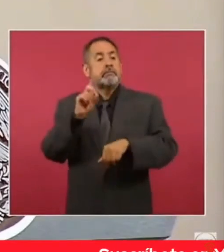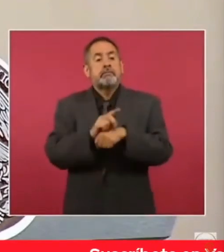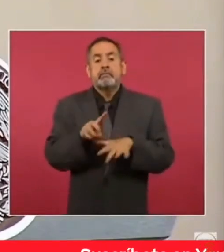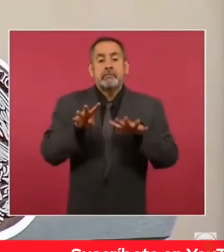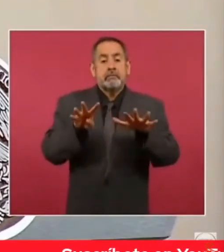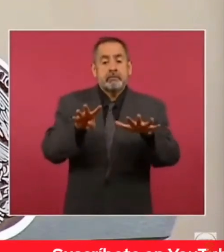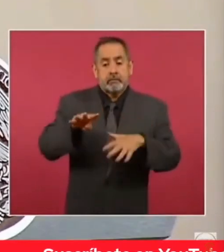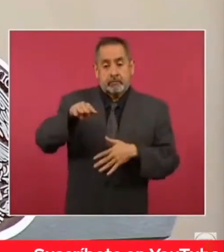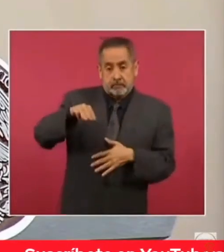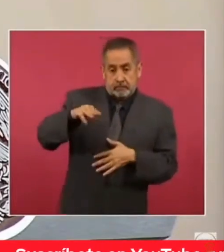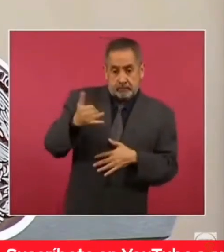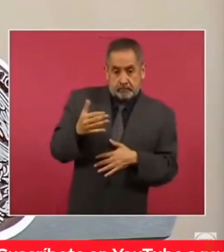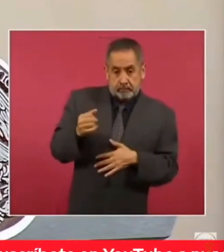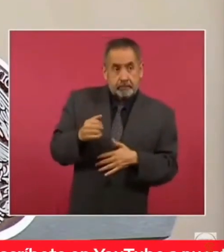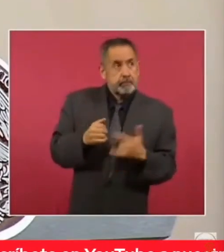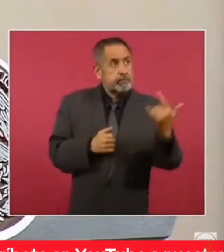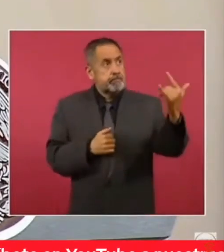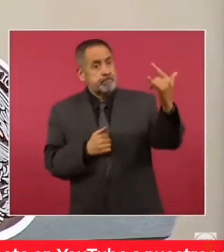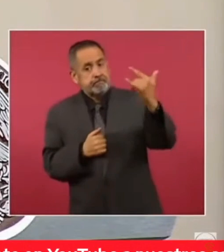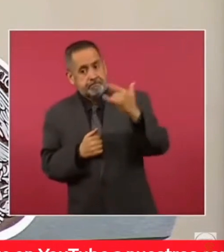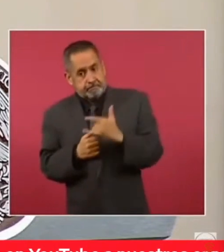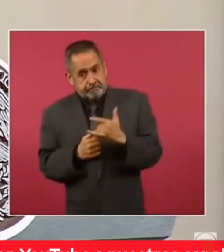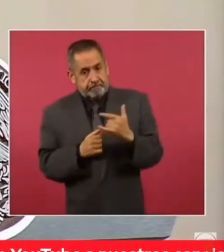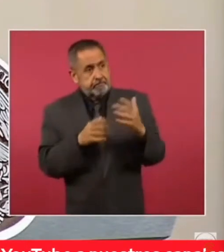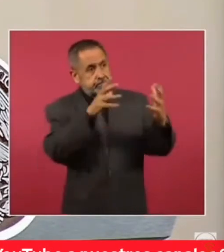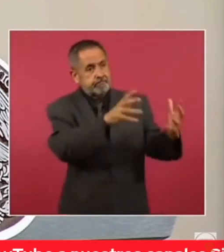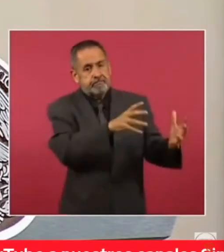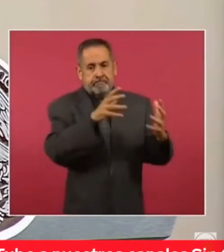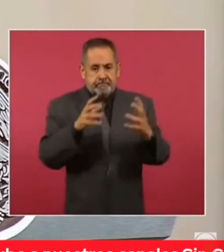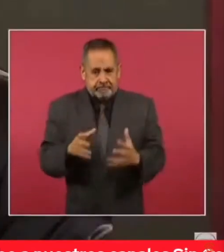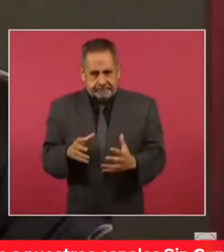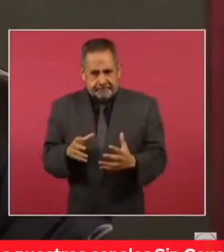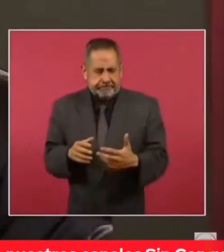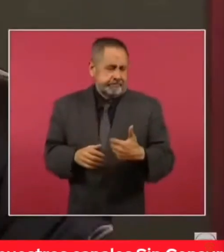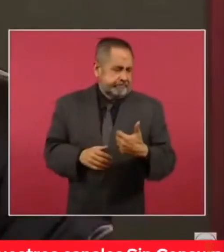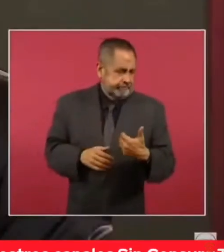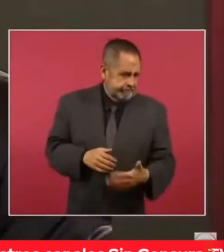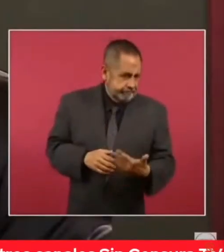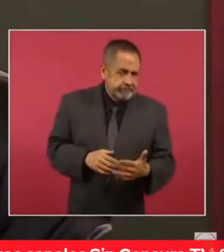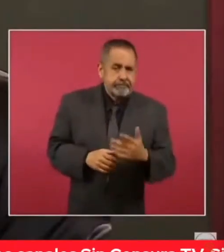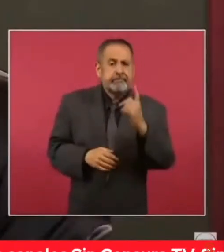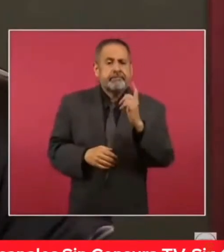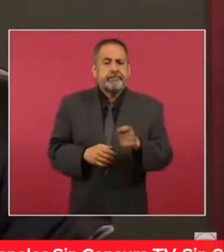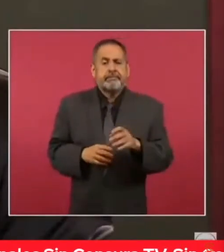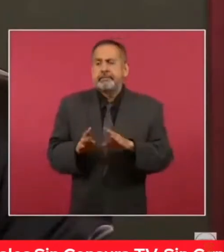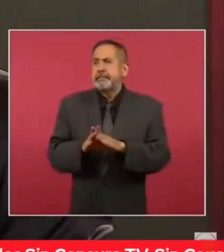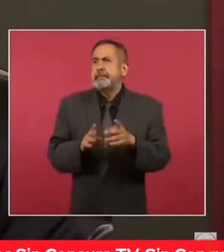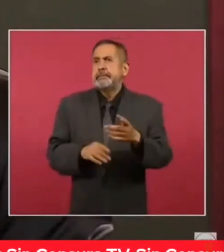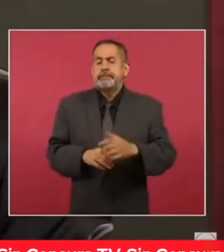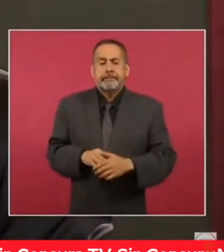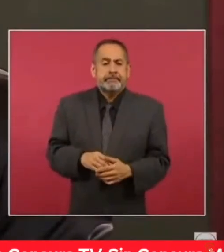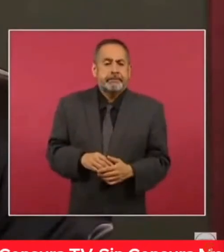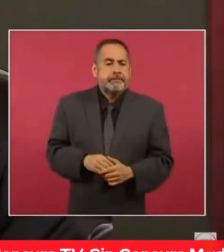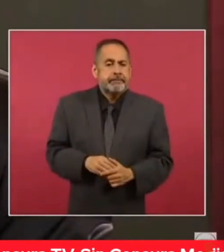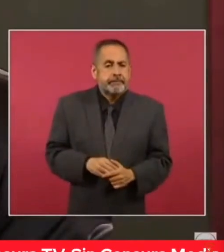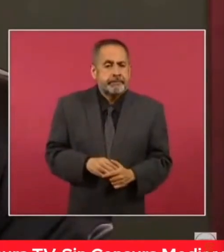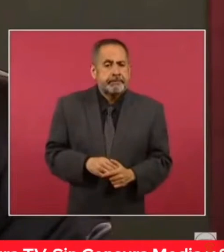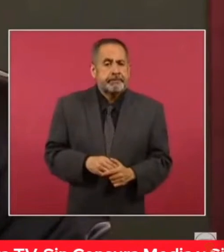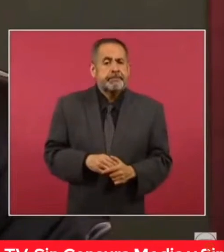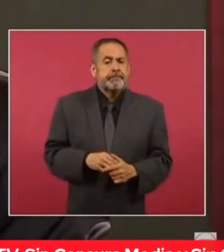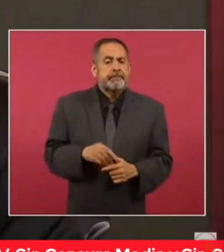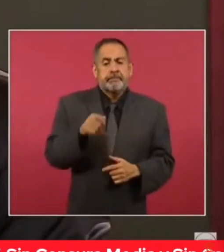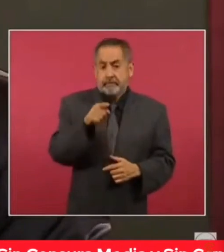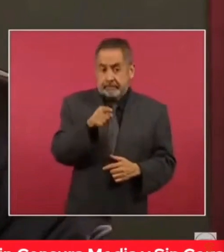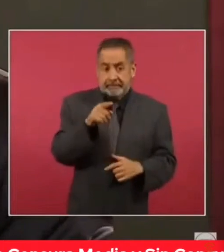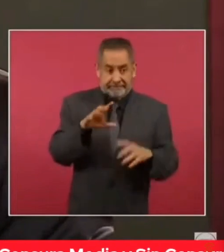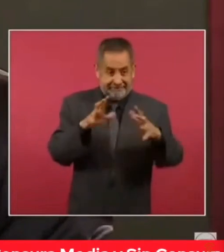mayo estará de regreso esta pieza, lo que constituye probablemente una de las